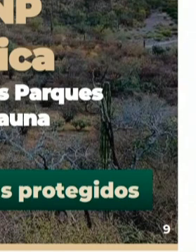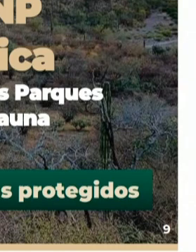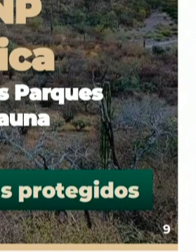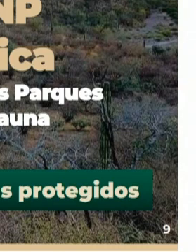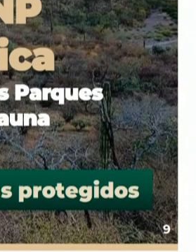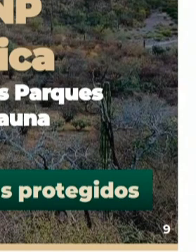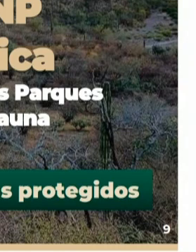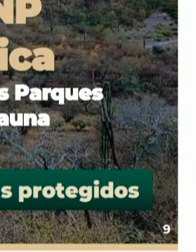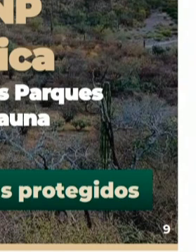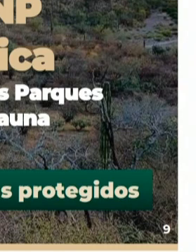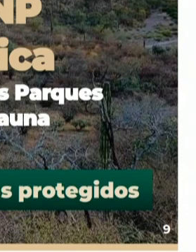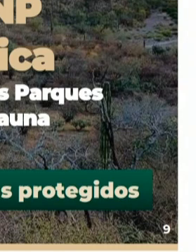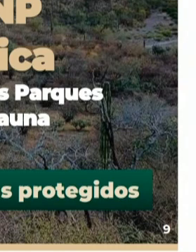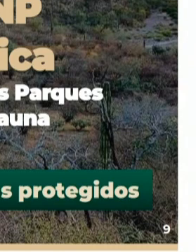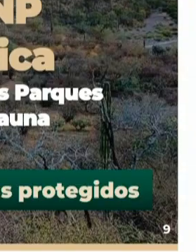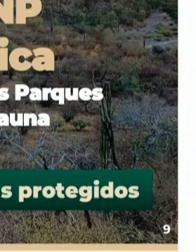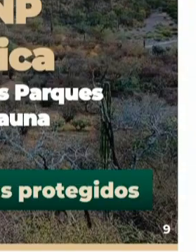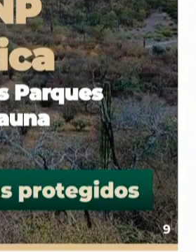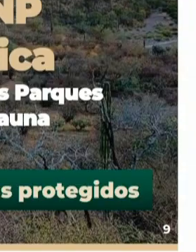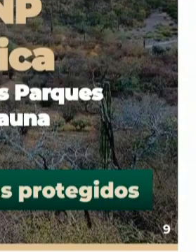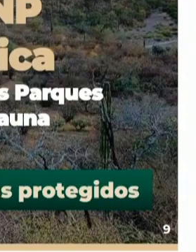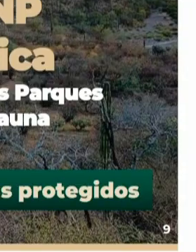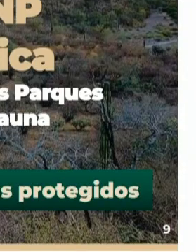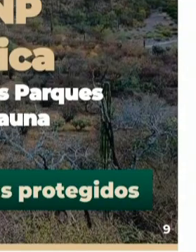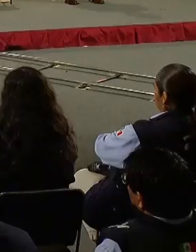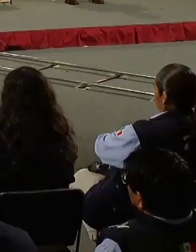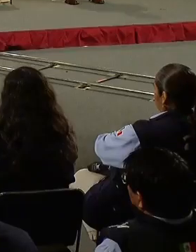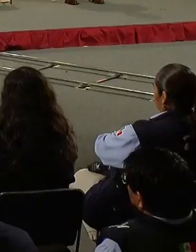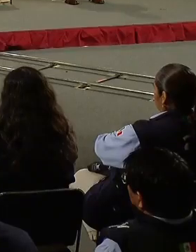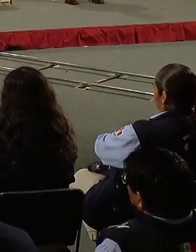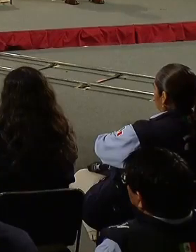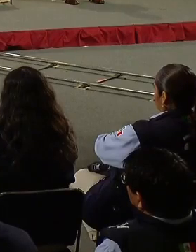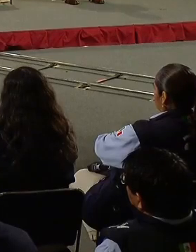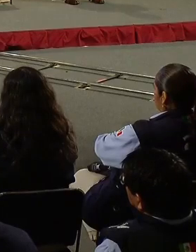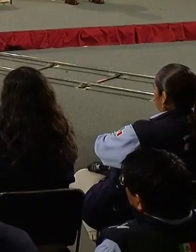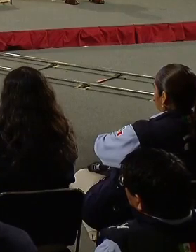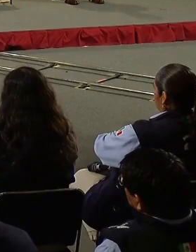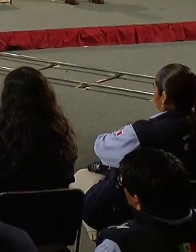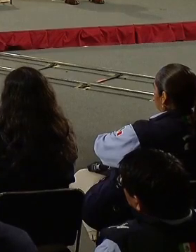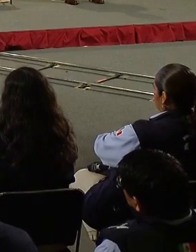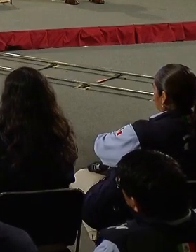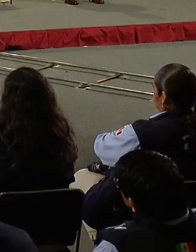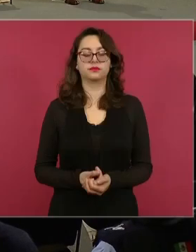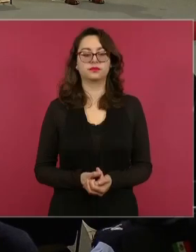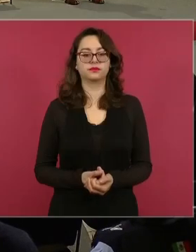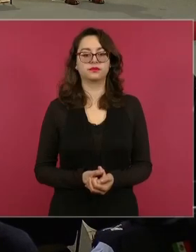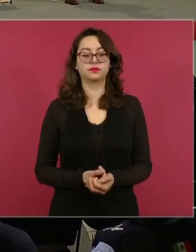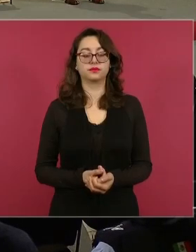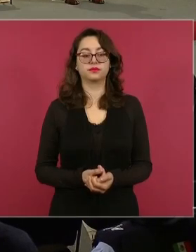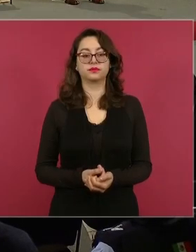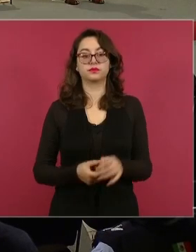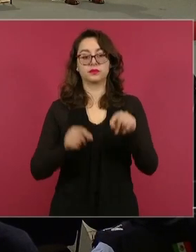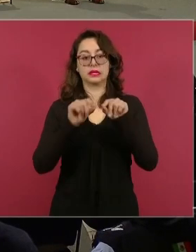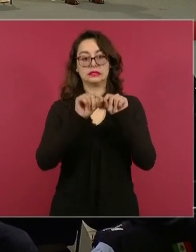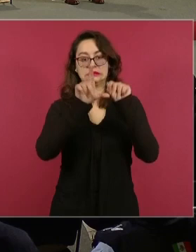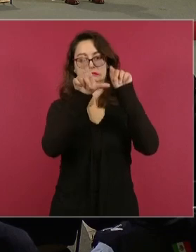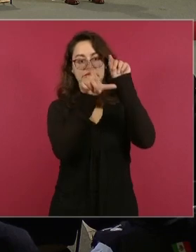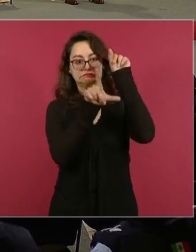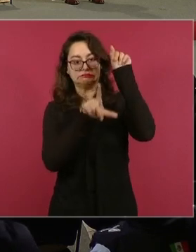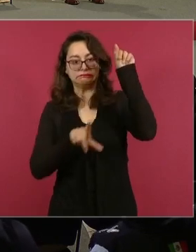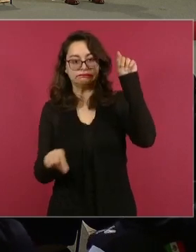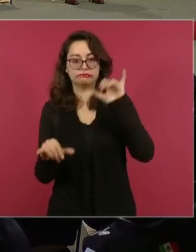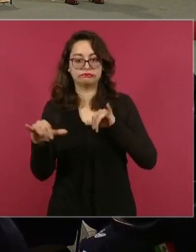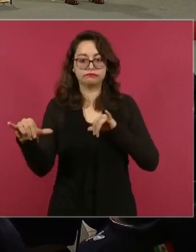protegidas decretadas el 15 de agosto. La siguiente, por favor. Este es un mapa, es un mapa donde